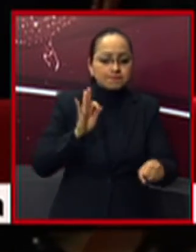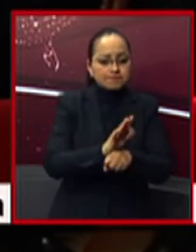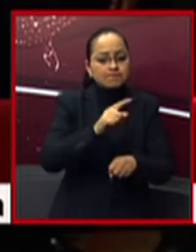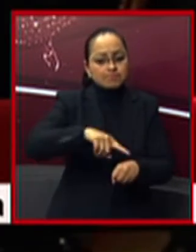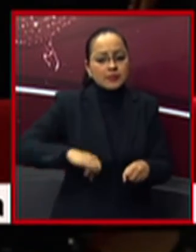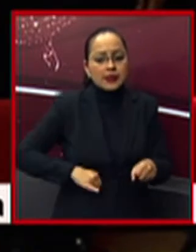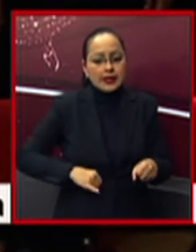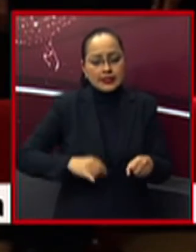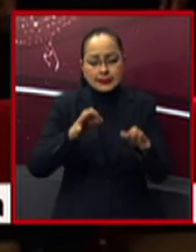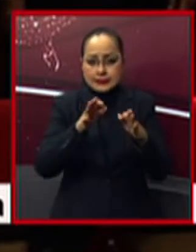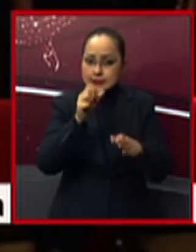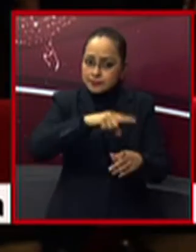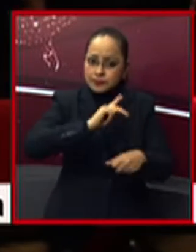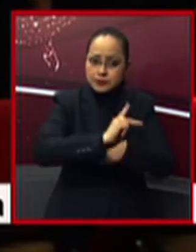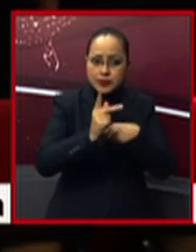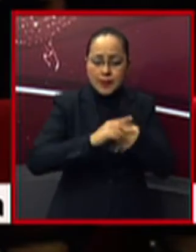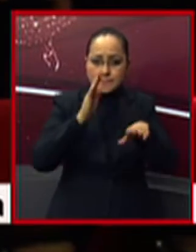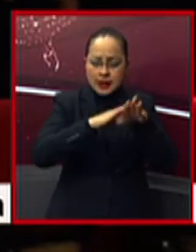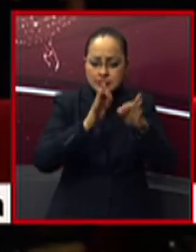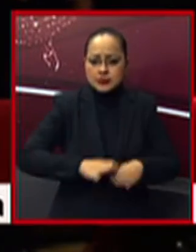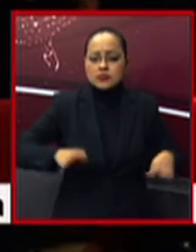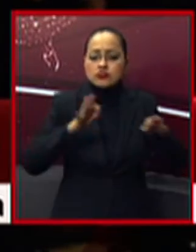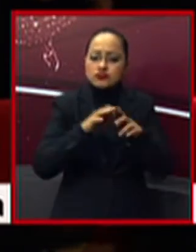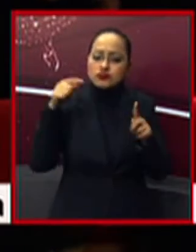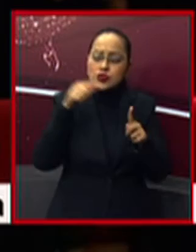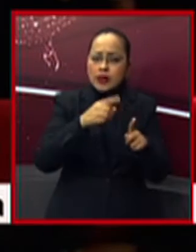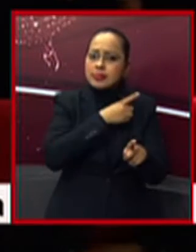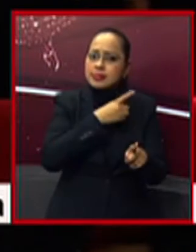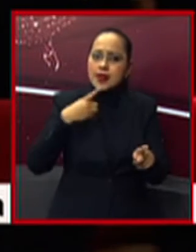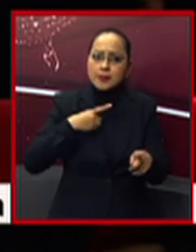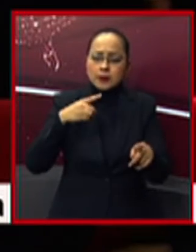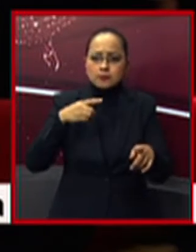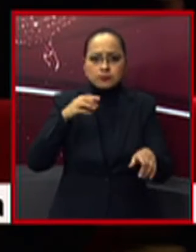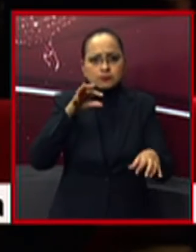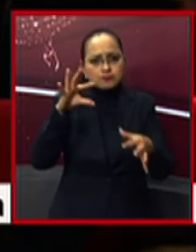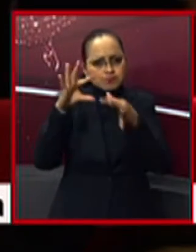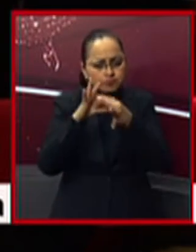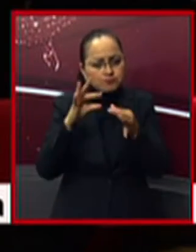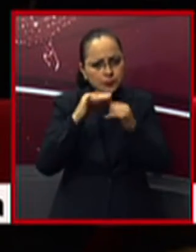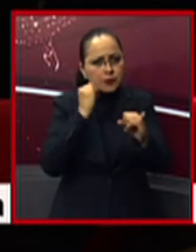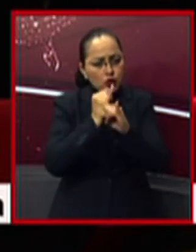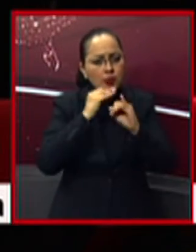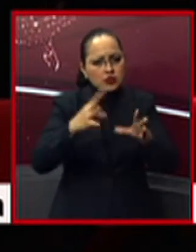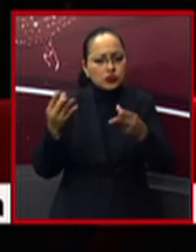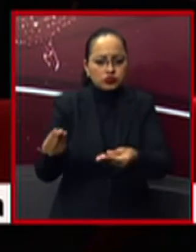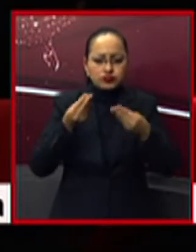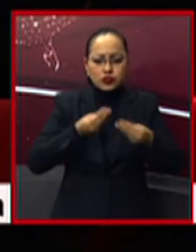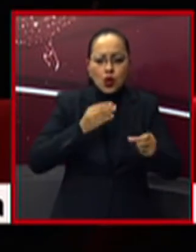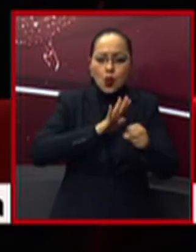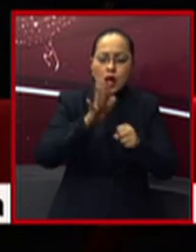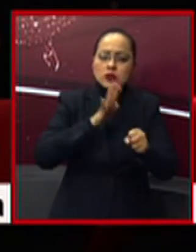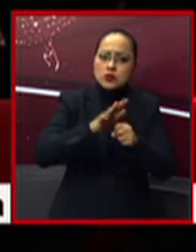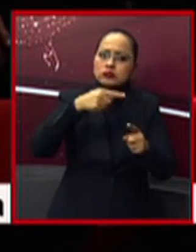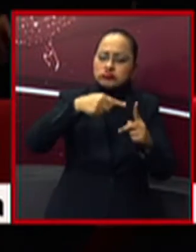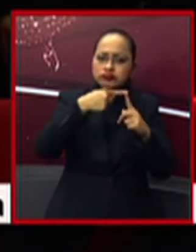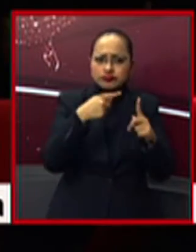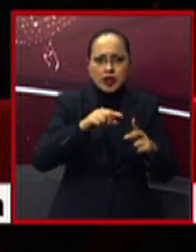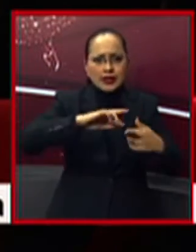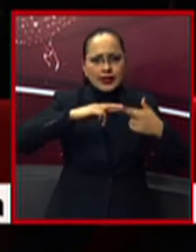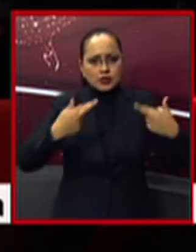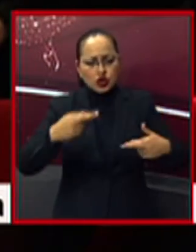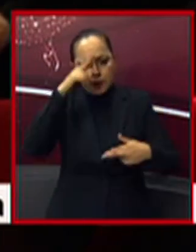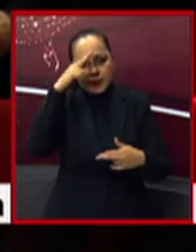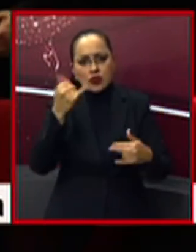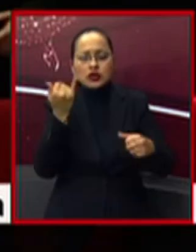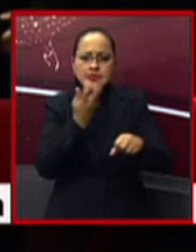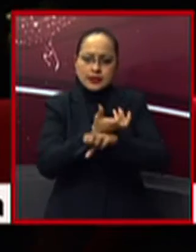en particular el deber de comunicar con eficacia los múltiples aspectos positivos de nuestras relaciones